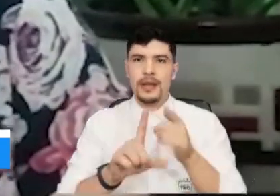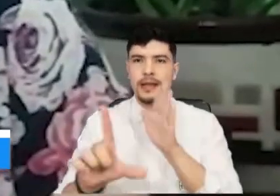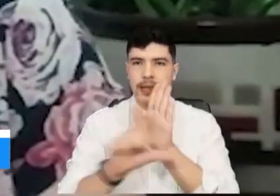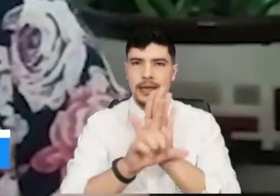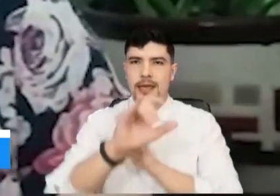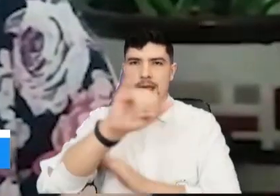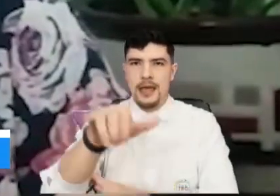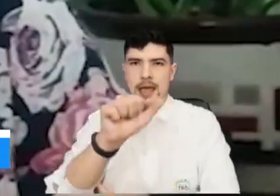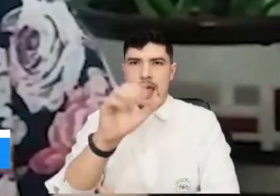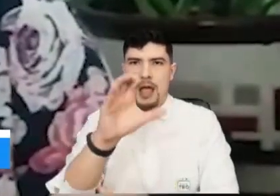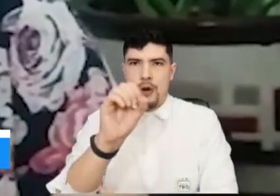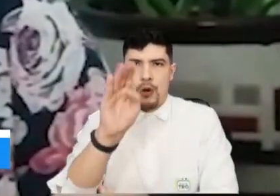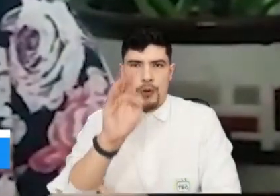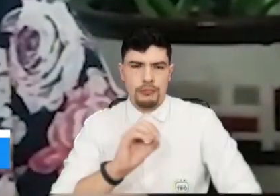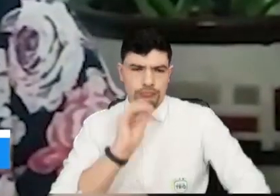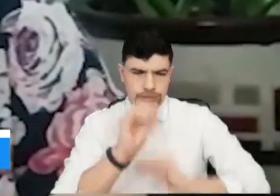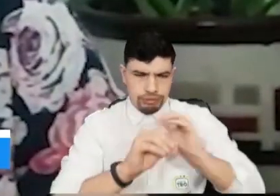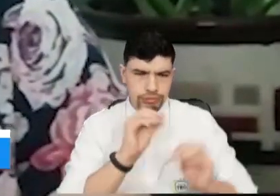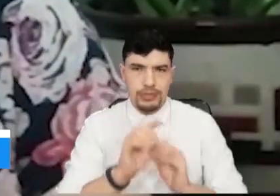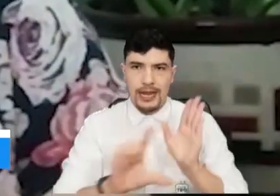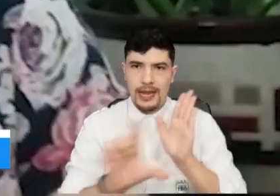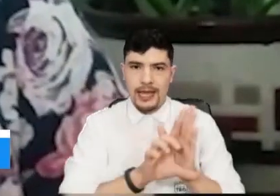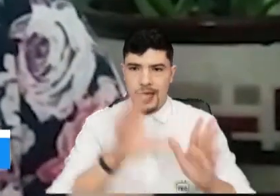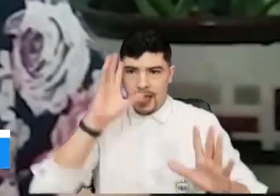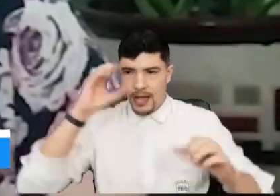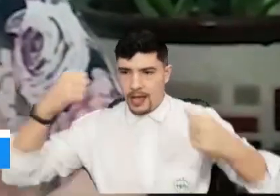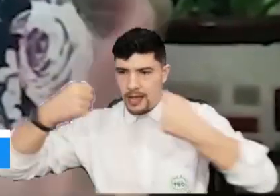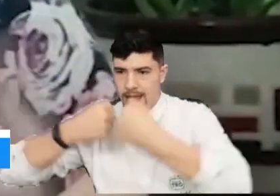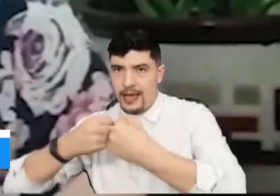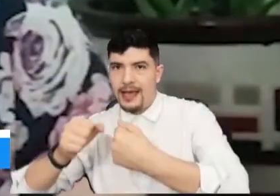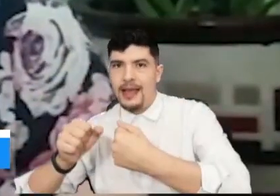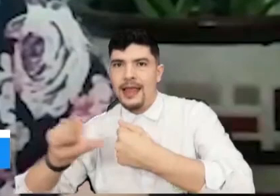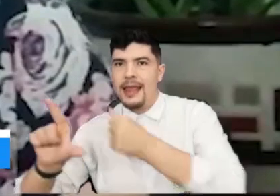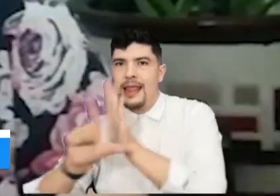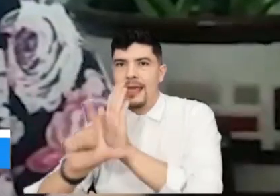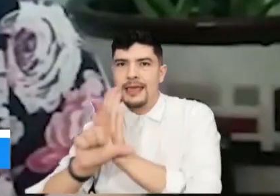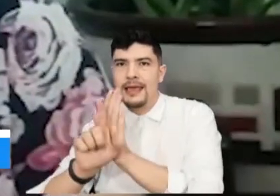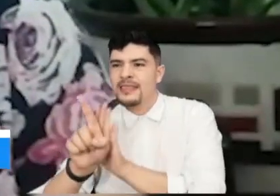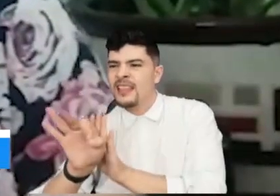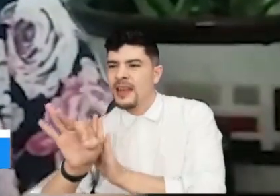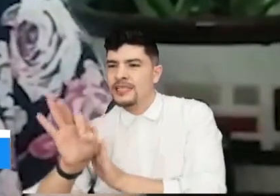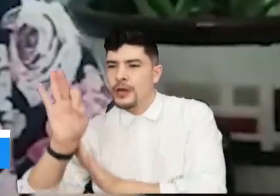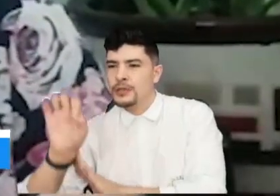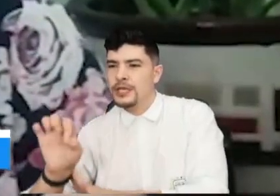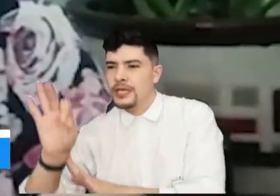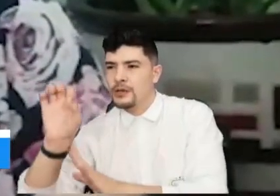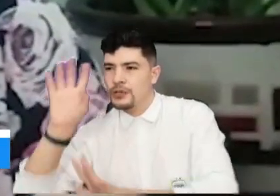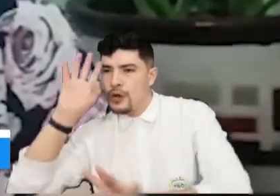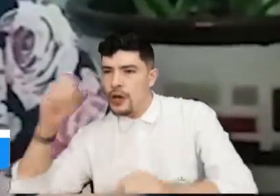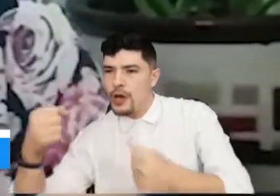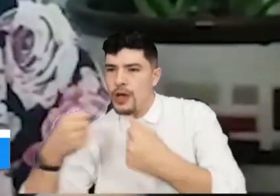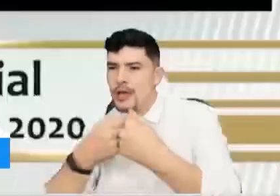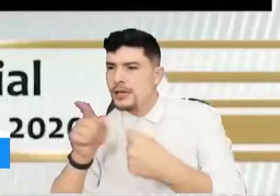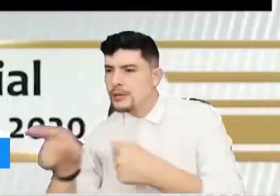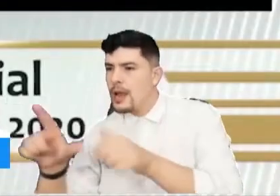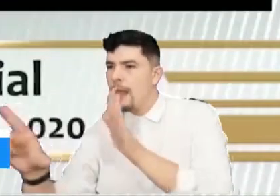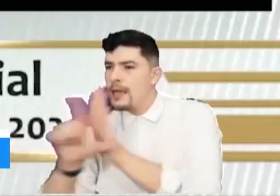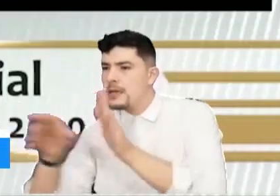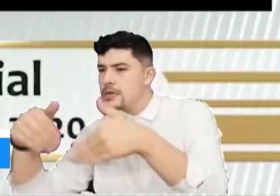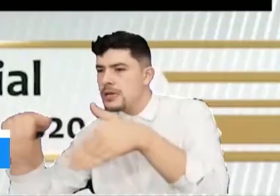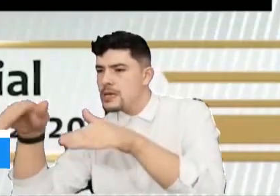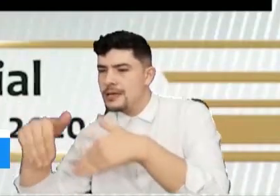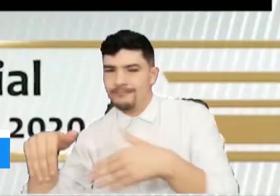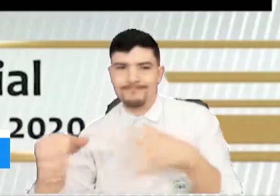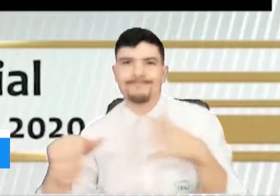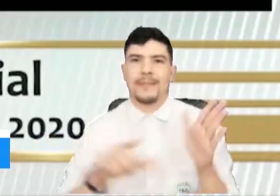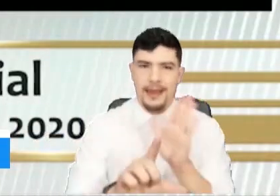es potencializar la ley 1388 y eliminar esas falencias que vienen en la ley haciéndonos reajustes. En este